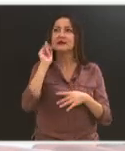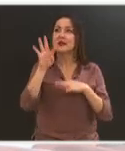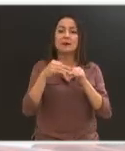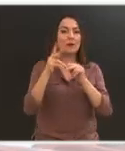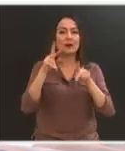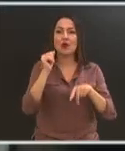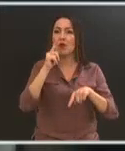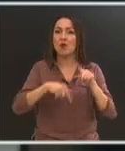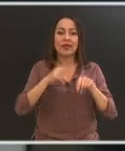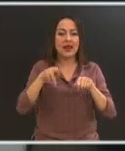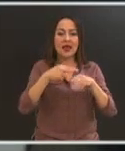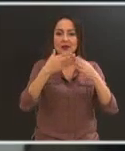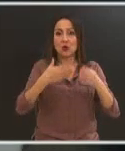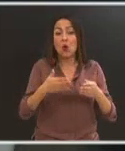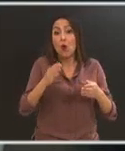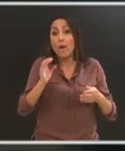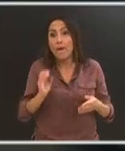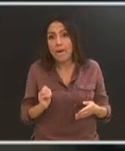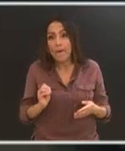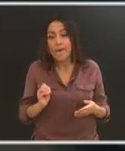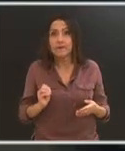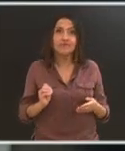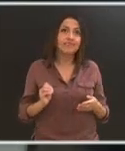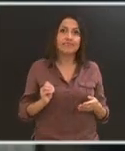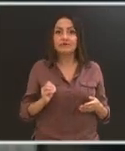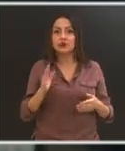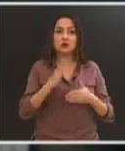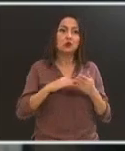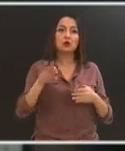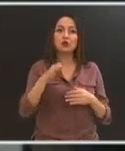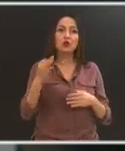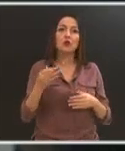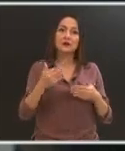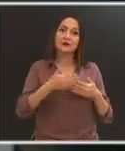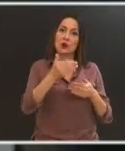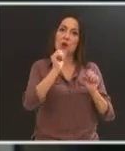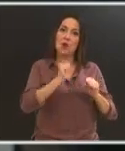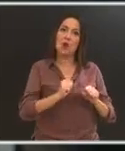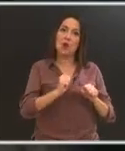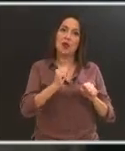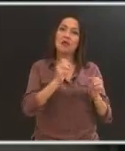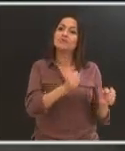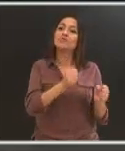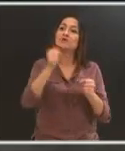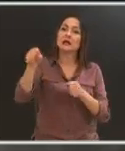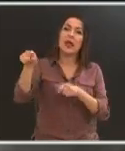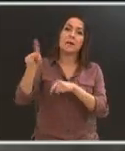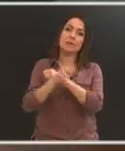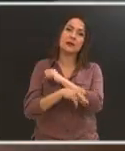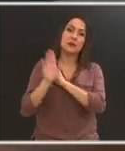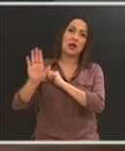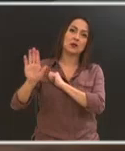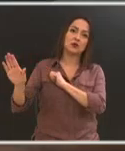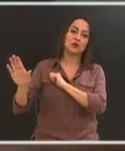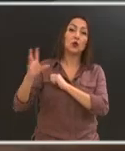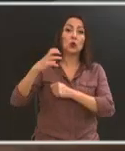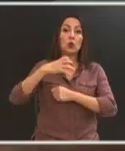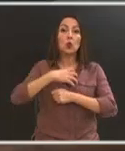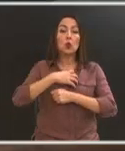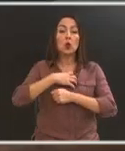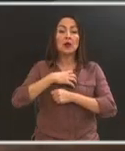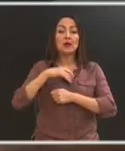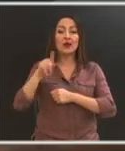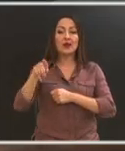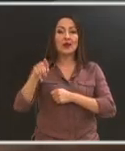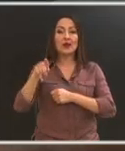no se pueden nacionalizar o de alguna manera también posteriormente puedan ser extraditados. Hay una persona dueña de